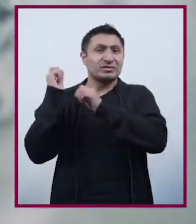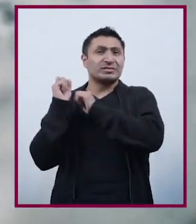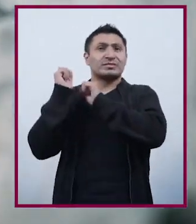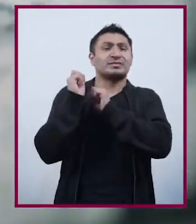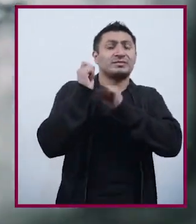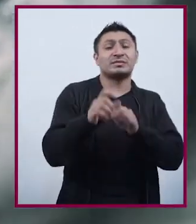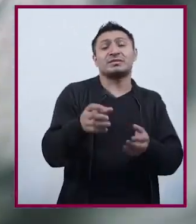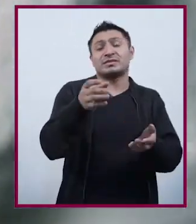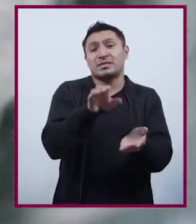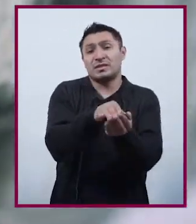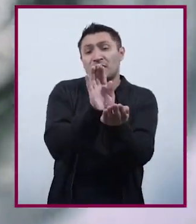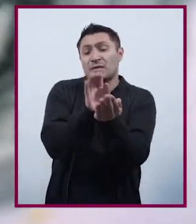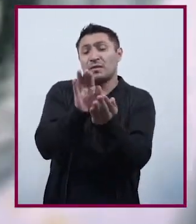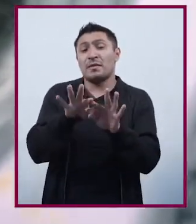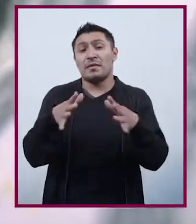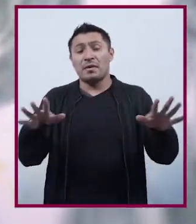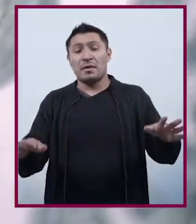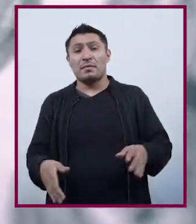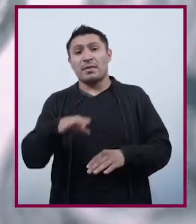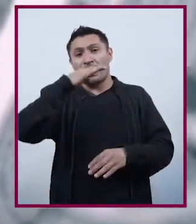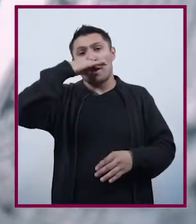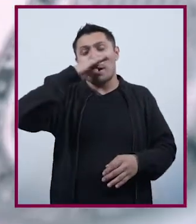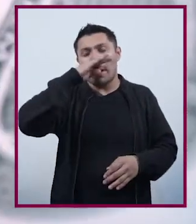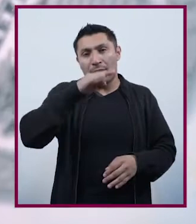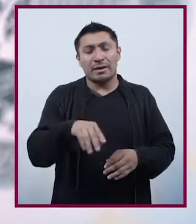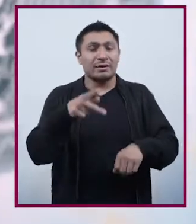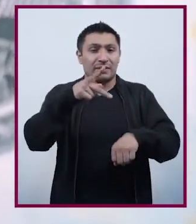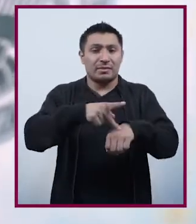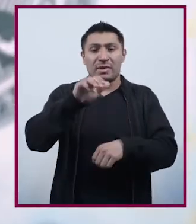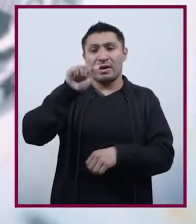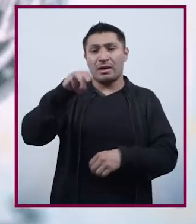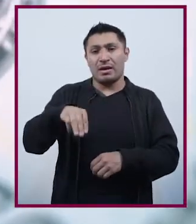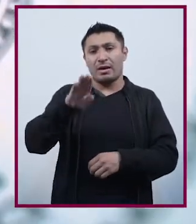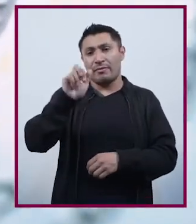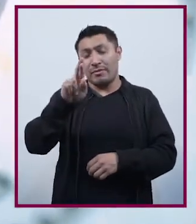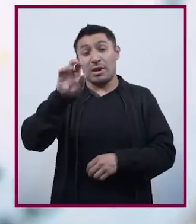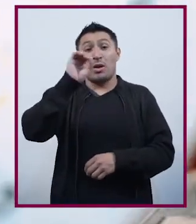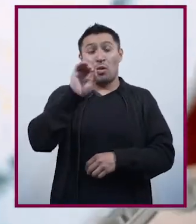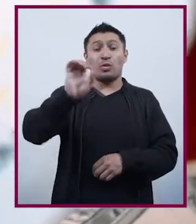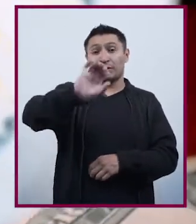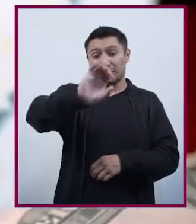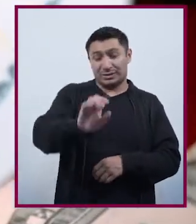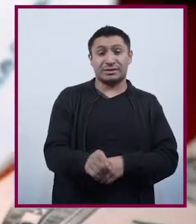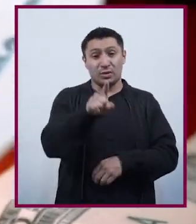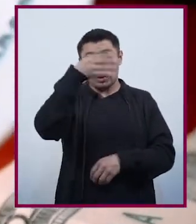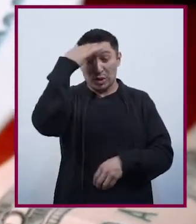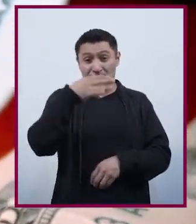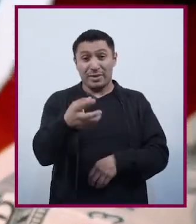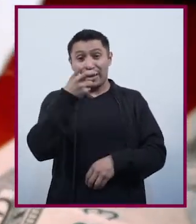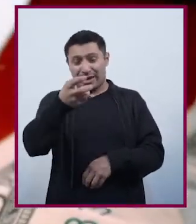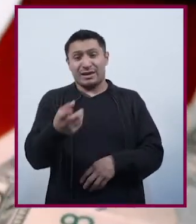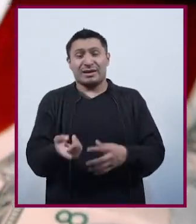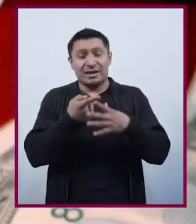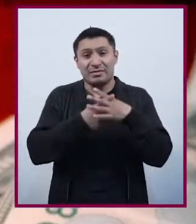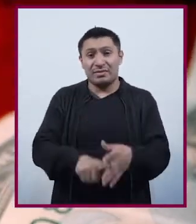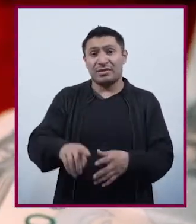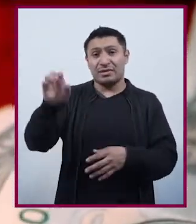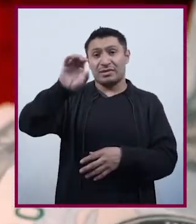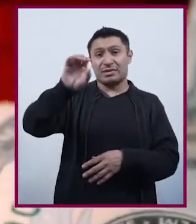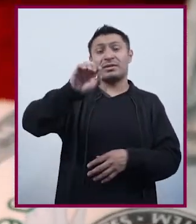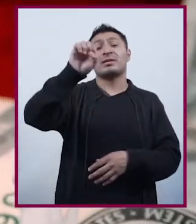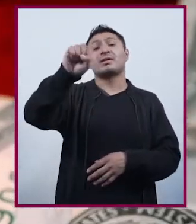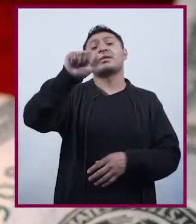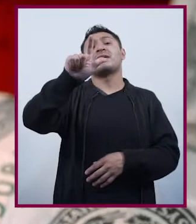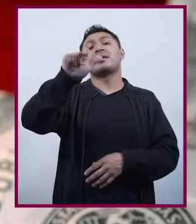transportar, como conchas marinas, granos de maíz, piezas de ámbar o incluso la sal. ¿Sabías que, de hecho, ese es el origen de